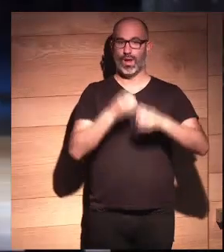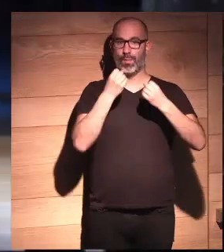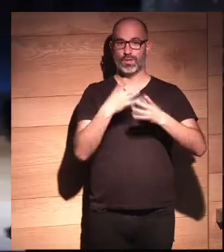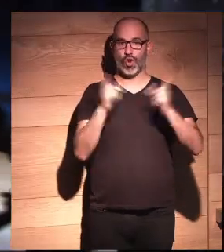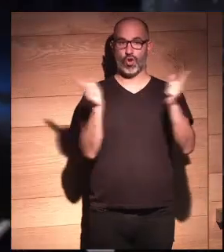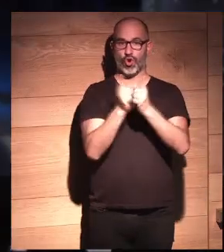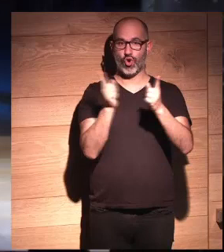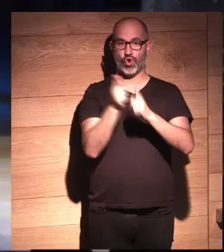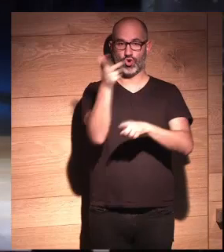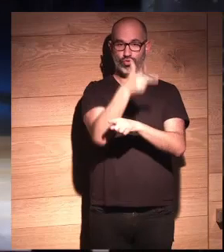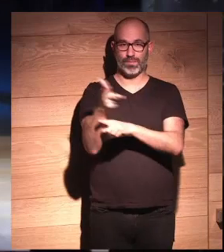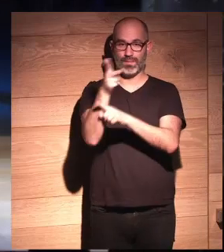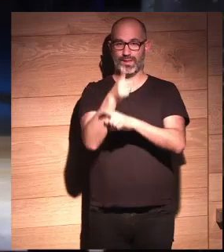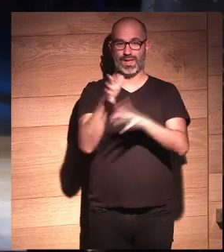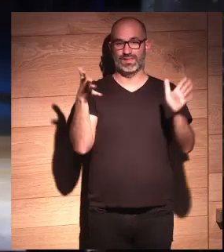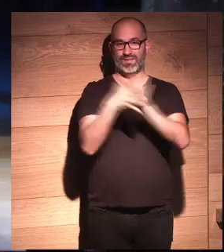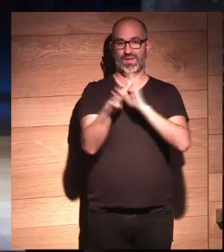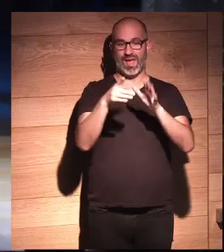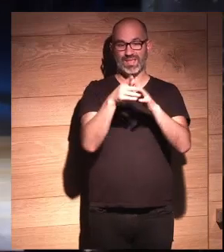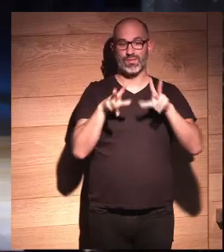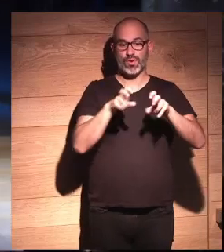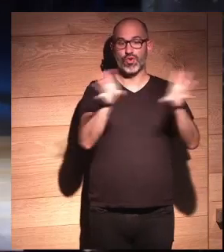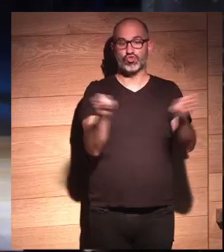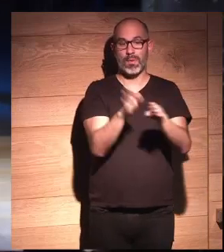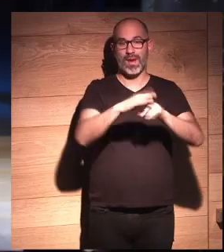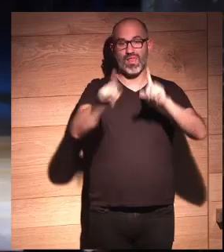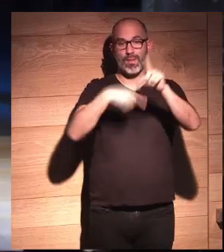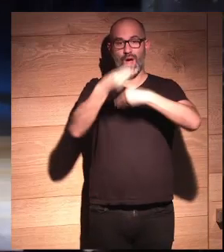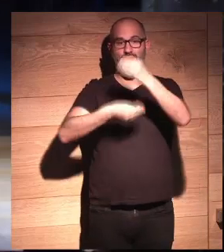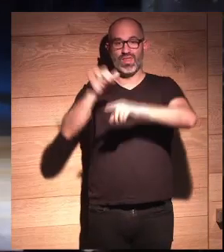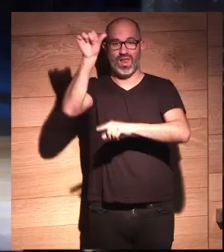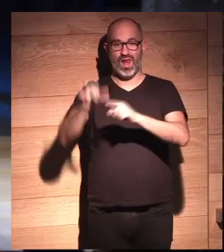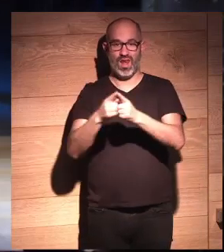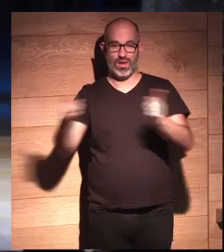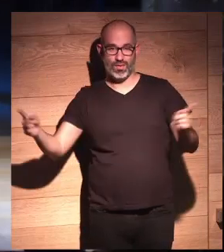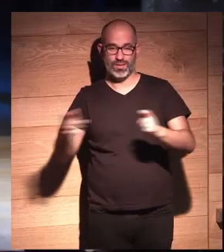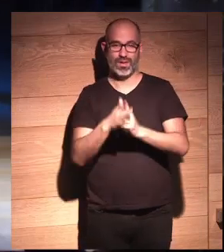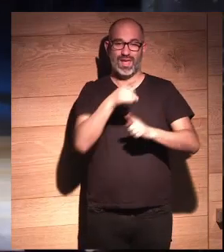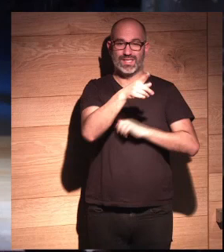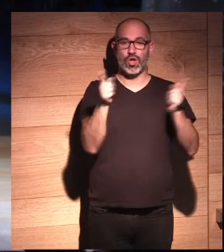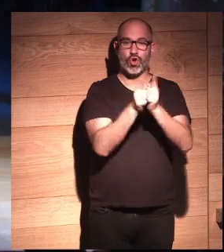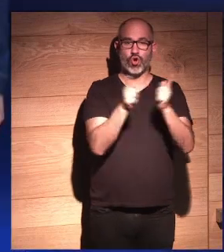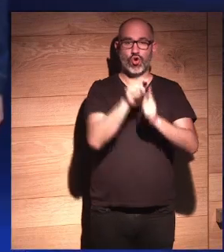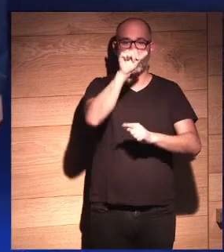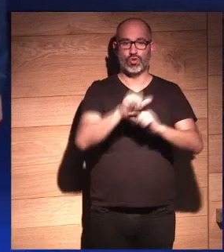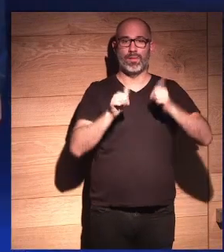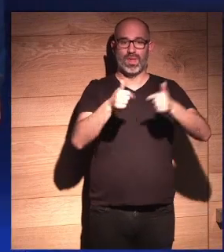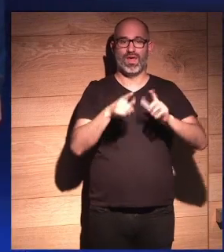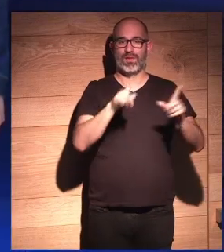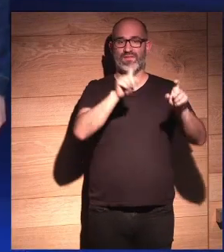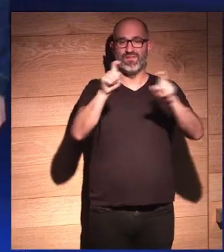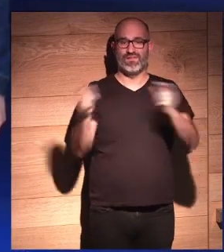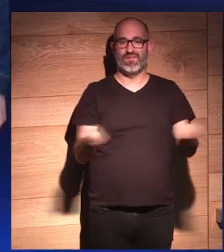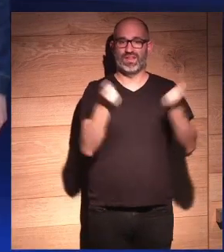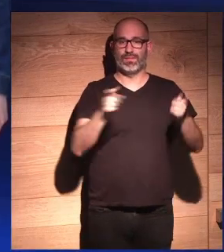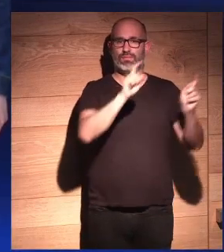este cortometraje es una precuela del largometraje y lo hemos hecho como, bueno, funciona como un cortometraje en sí, que va a empezar ahora su recorrido por